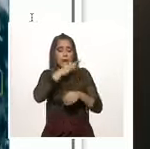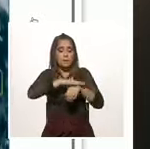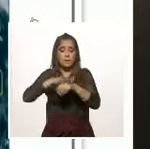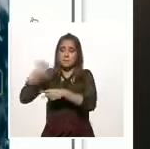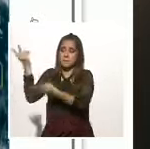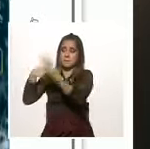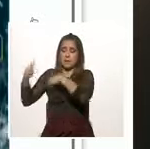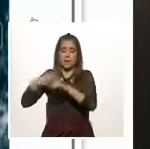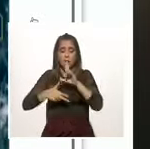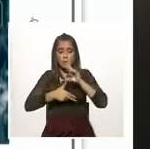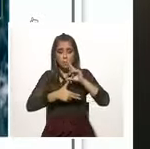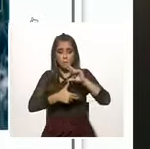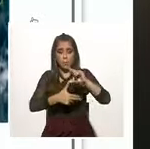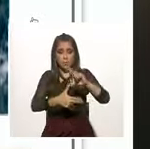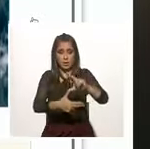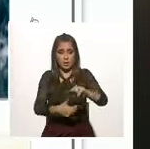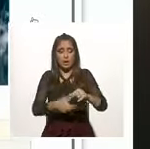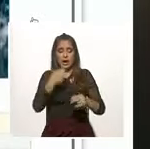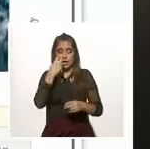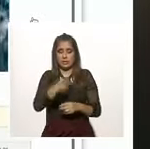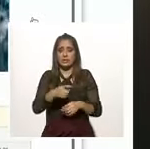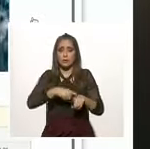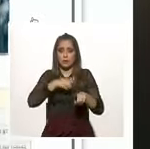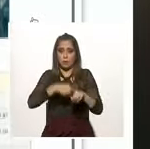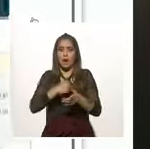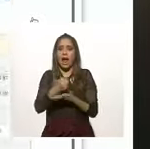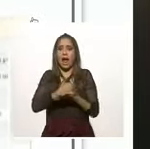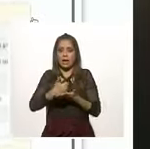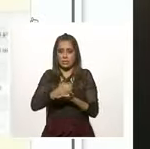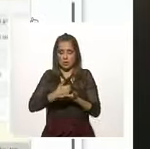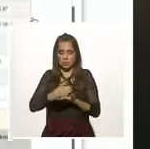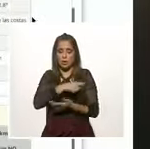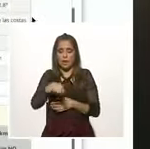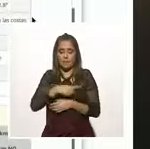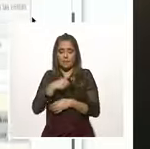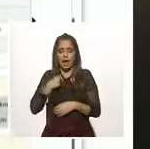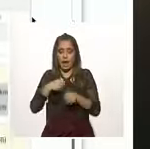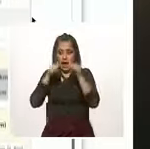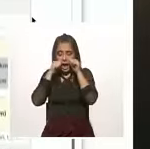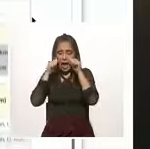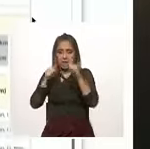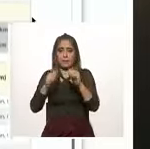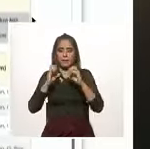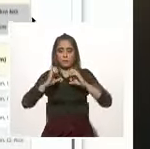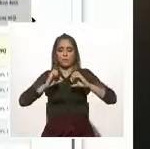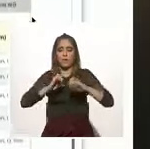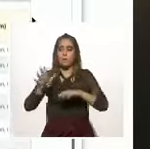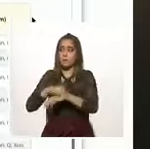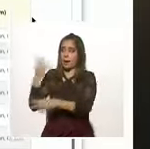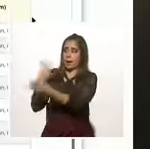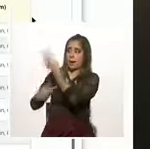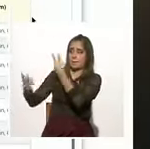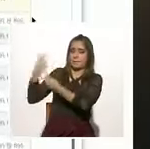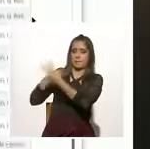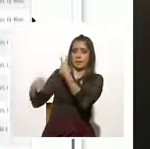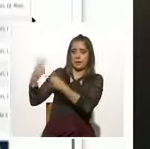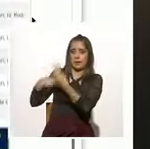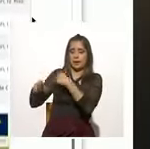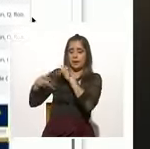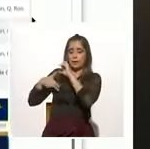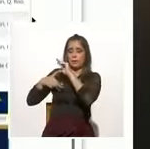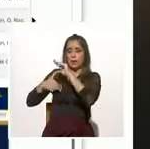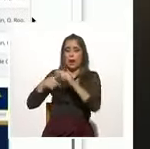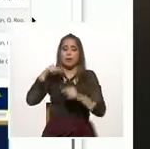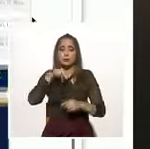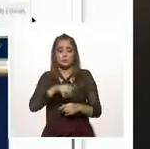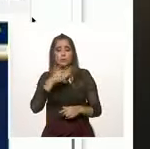Y en ese color significaría que debemos estar atentos desde estos momentos a los avisos que emite el Servicio